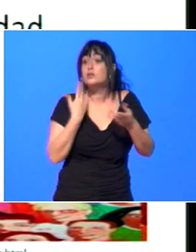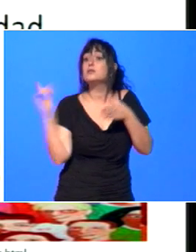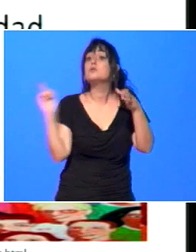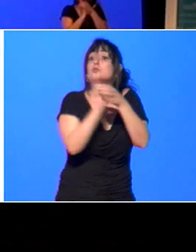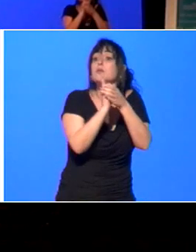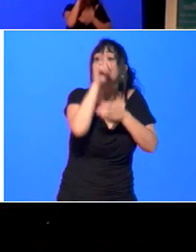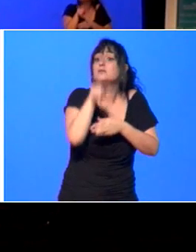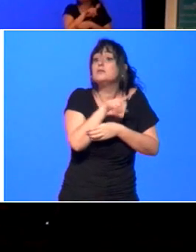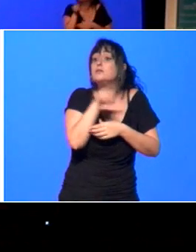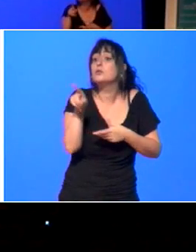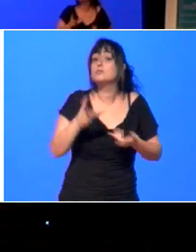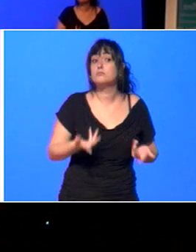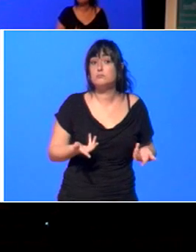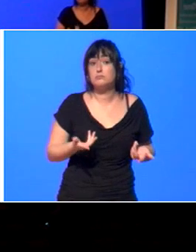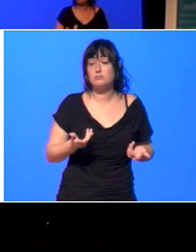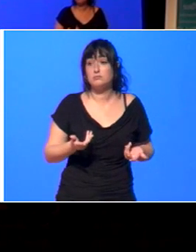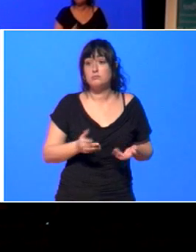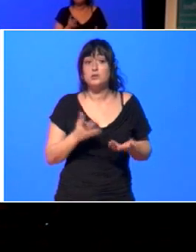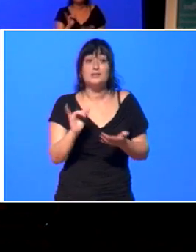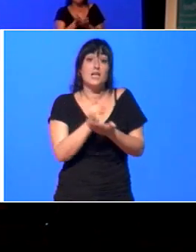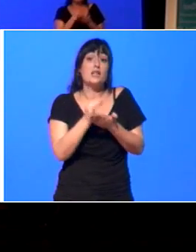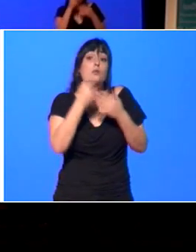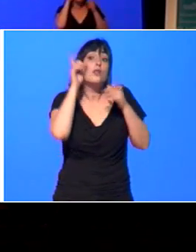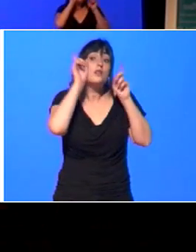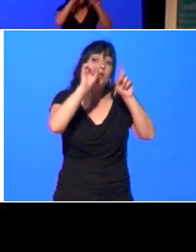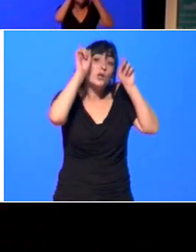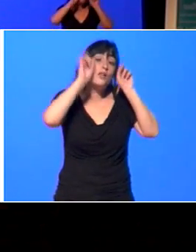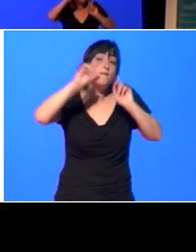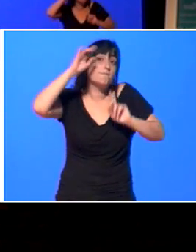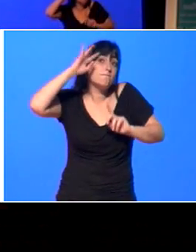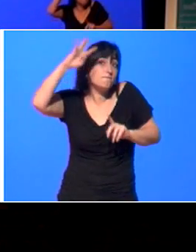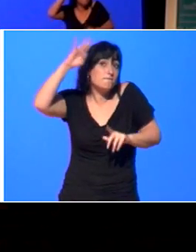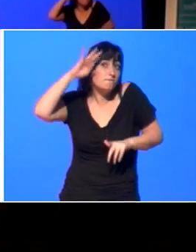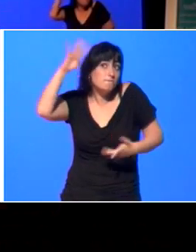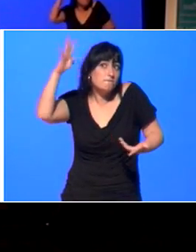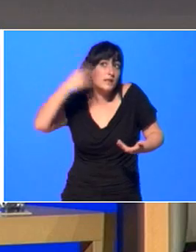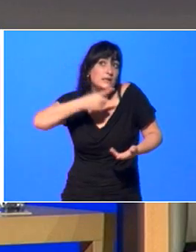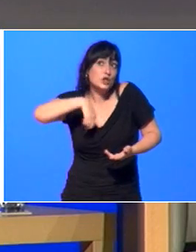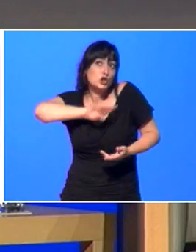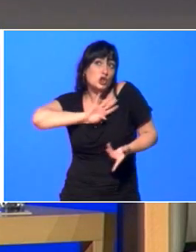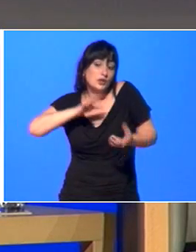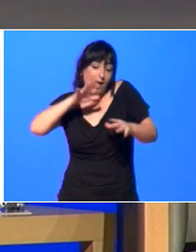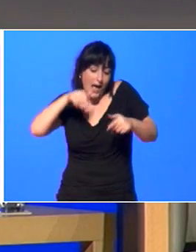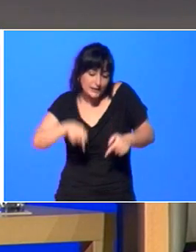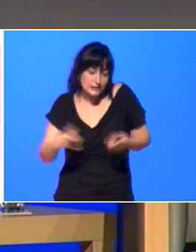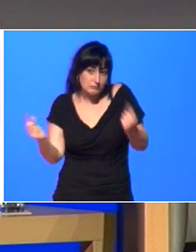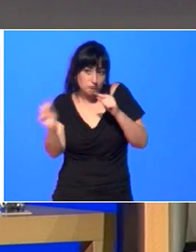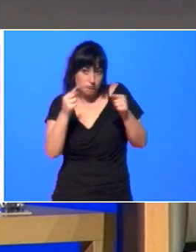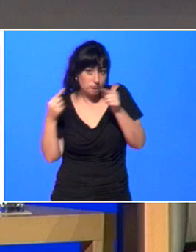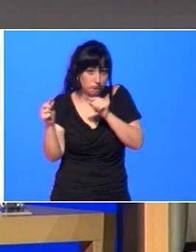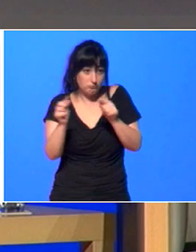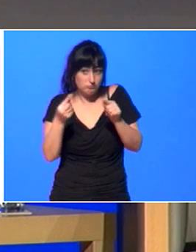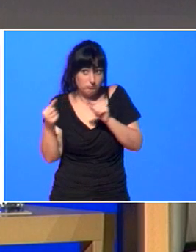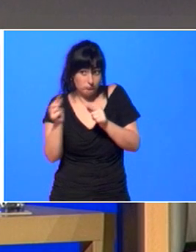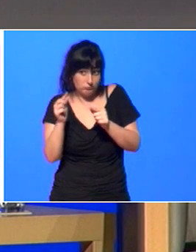educación. Es, por lo tanto, el tipo de educación soñada sobre la que estamos aquí debatiendo es